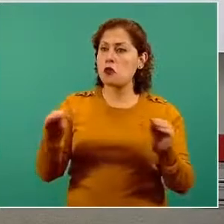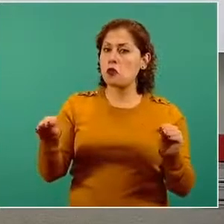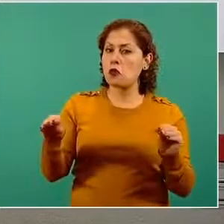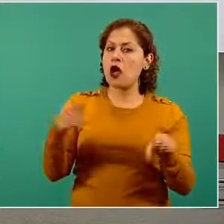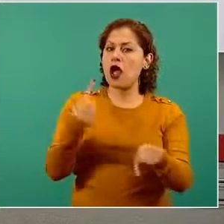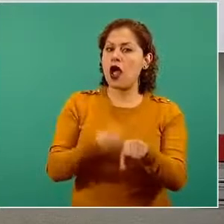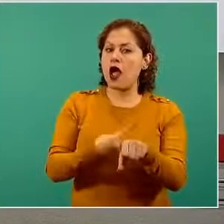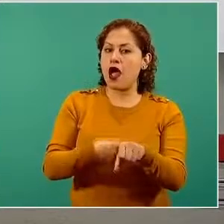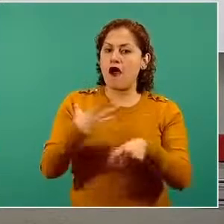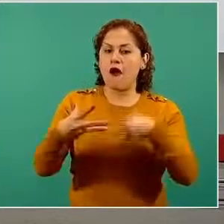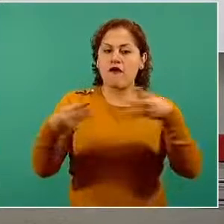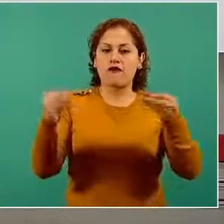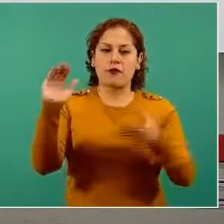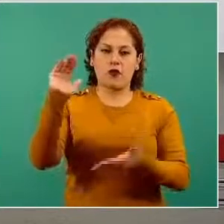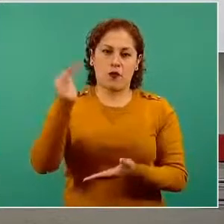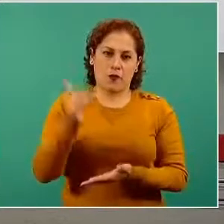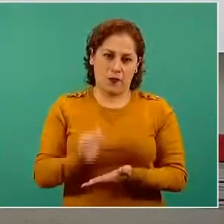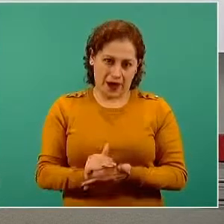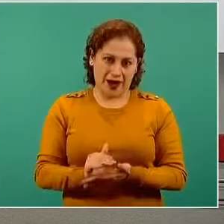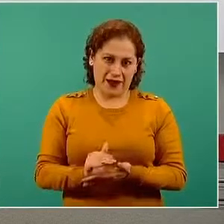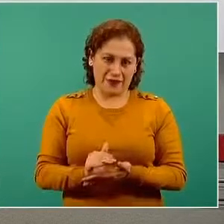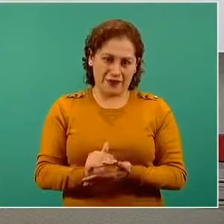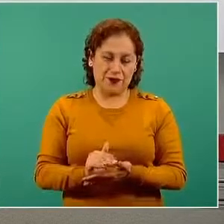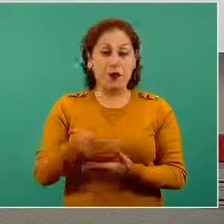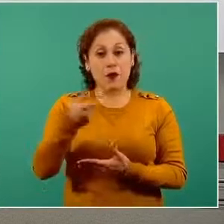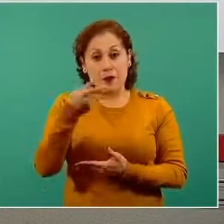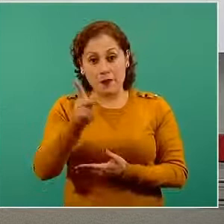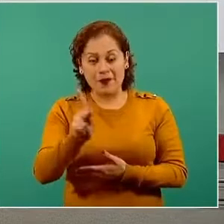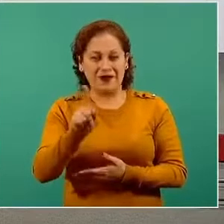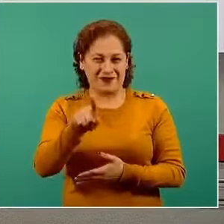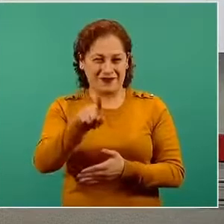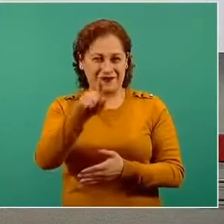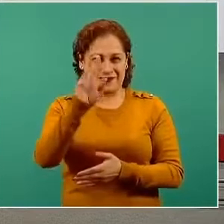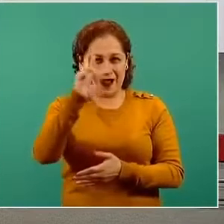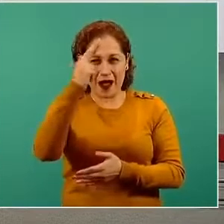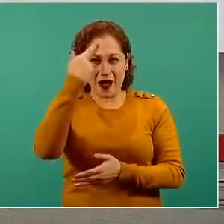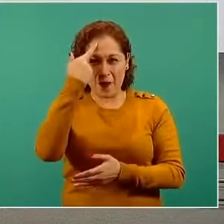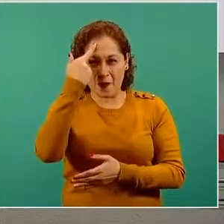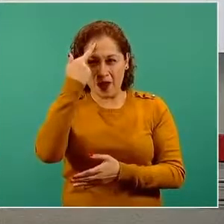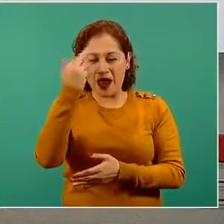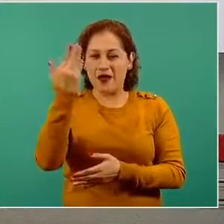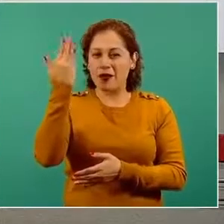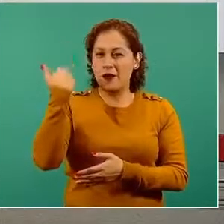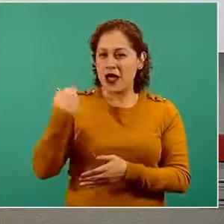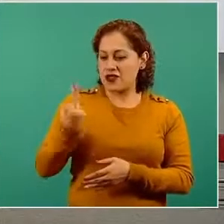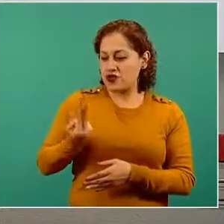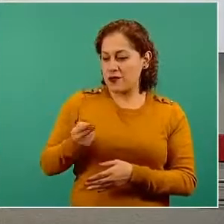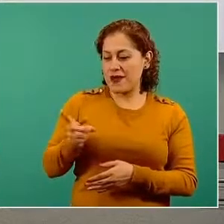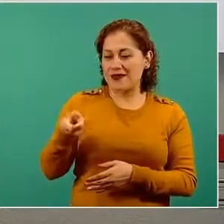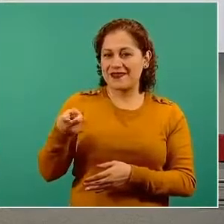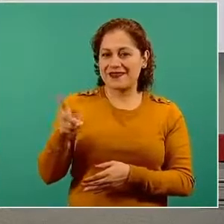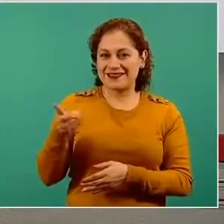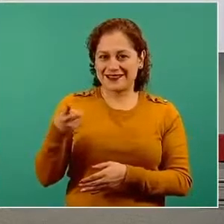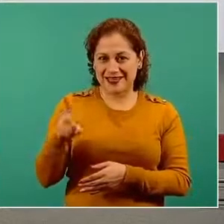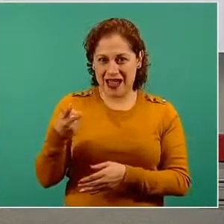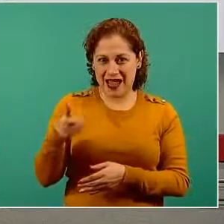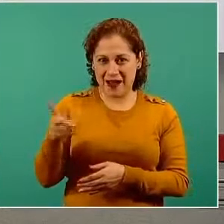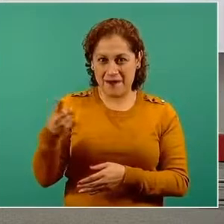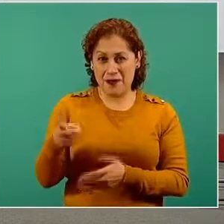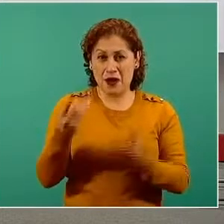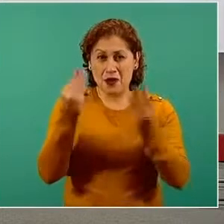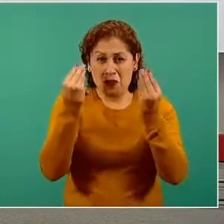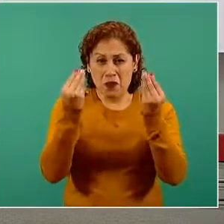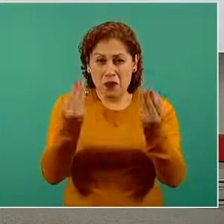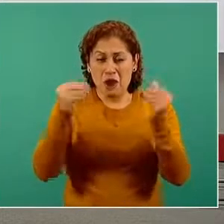incrementa, como sucedió a fines del año pasado, con todas las actividades propias de fin de año, las diferentes,